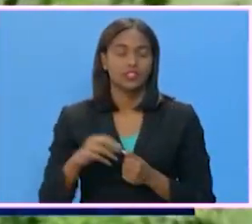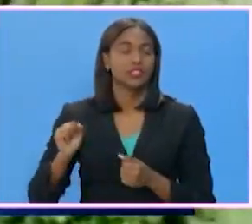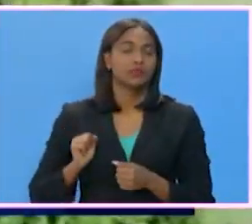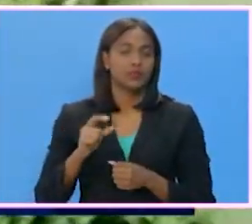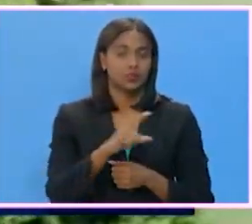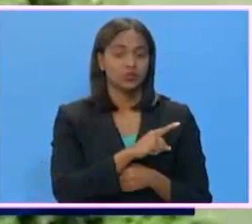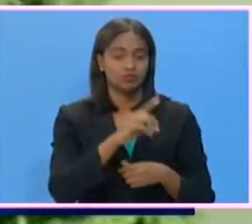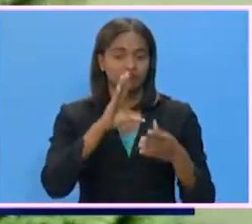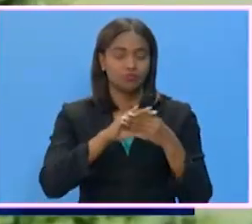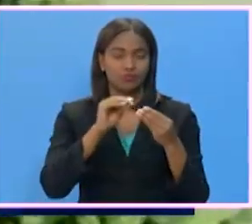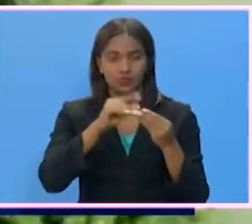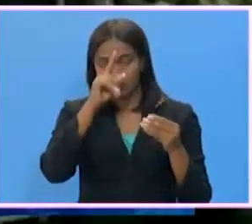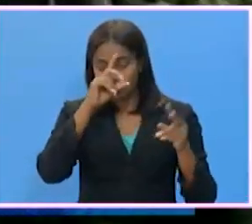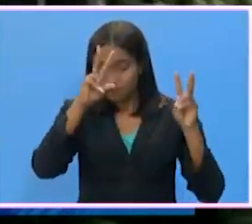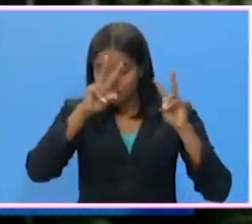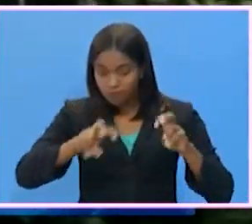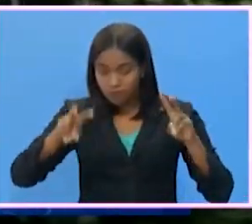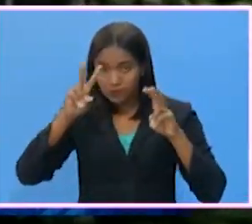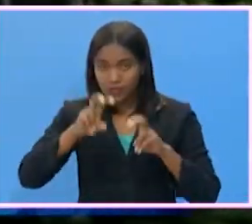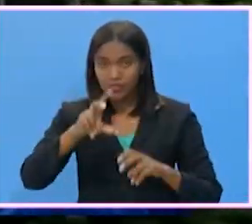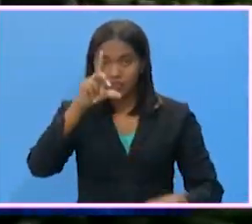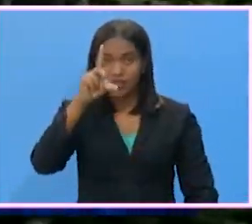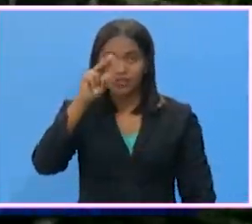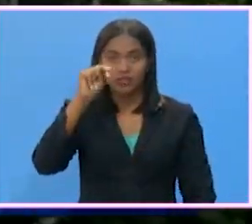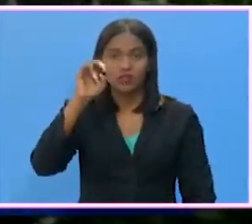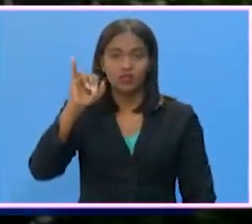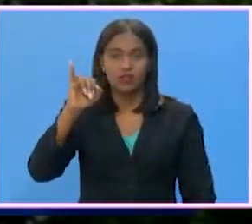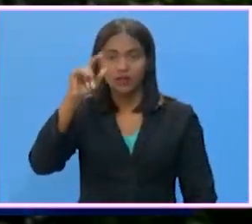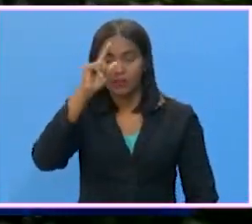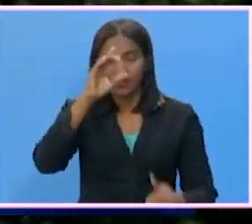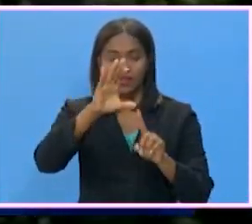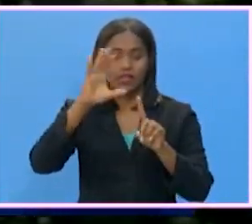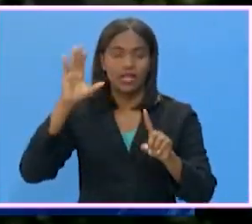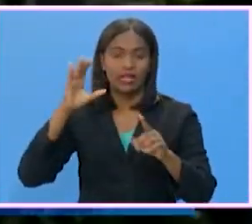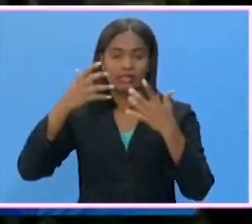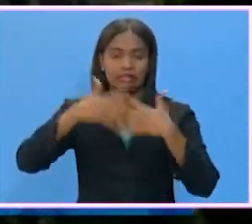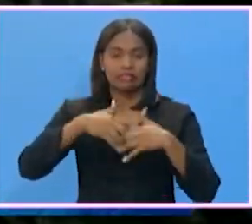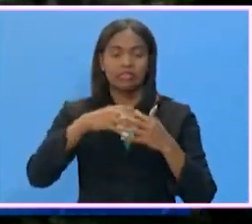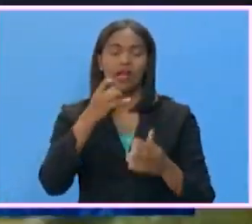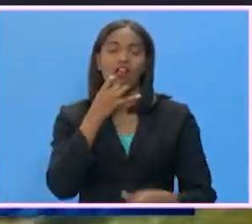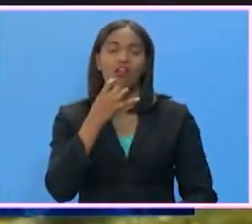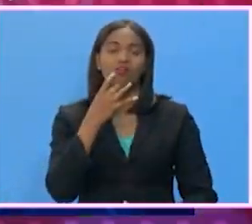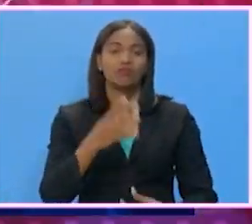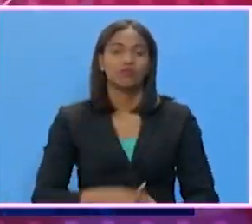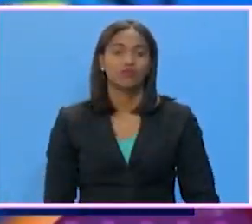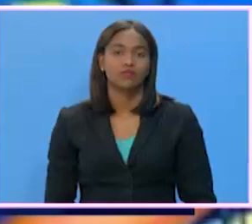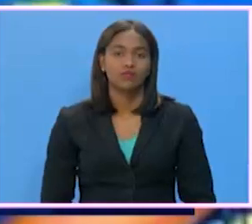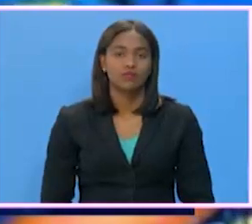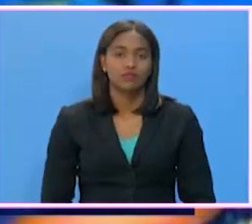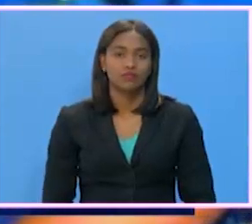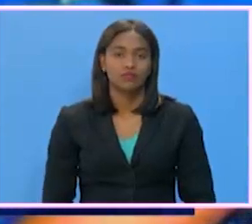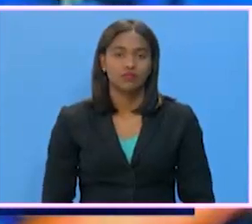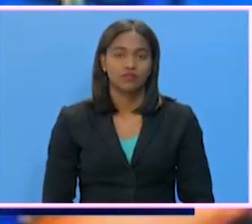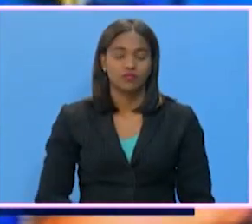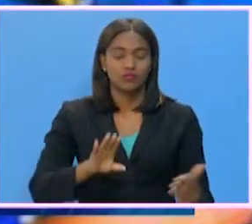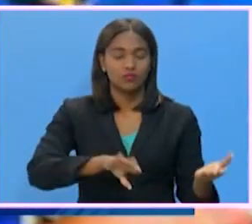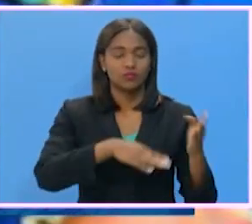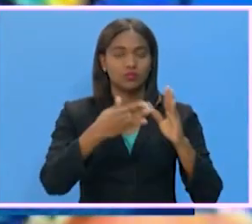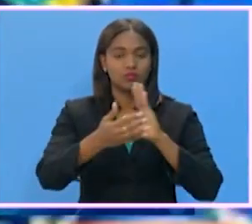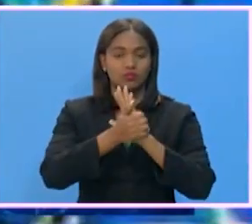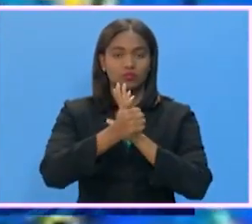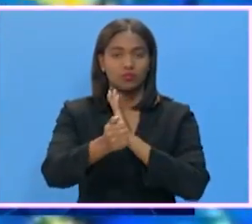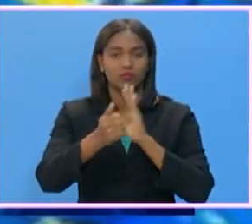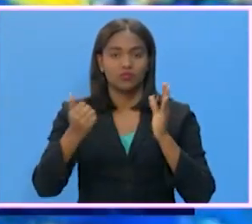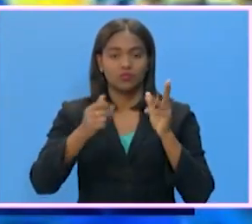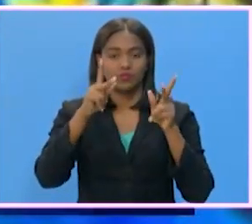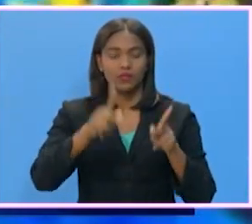Diputados reaccionan a investigación del DNI sobre salida de generadoras eléctricas. Muere veterano